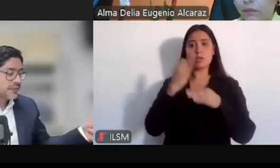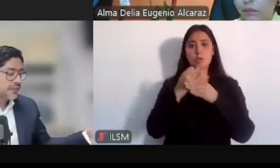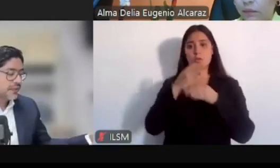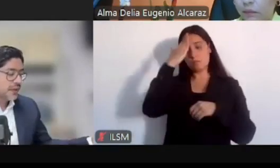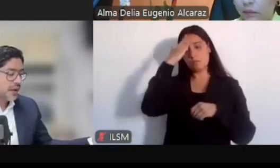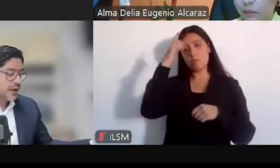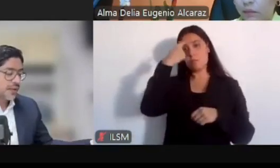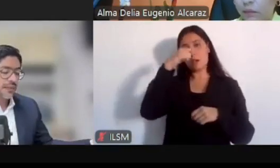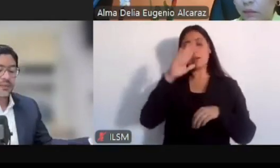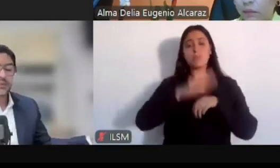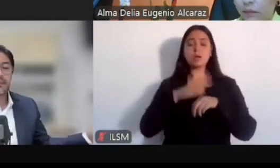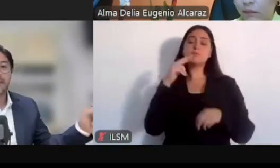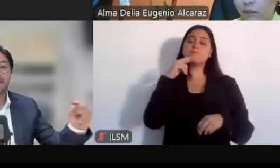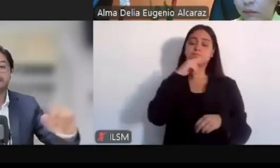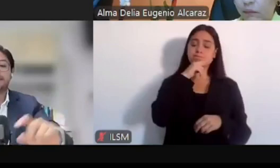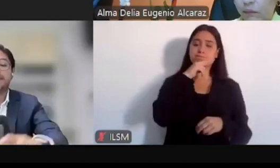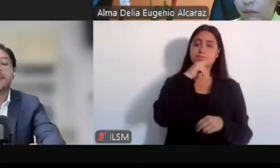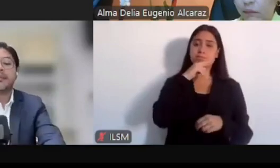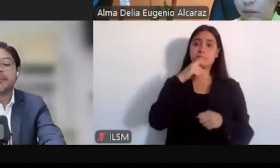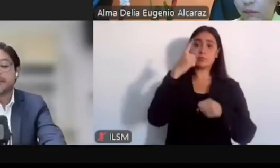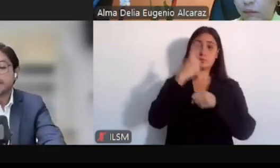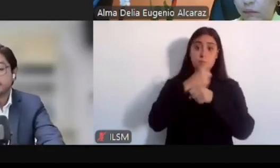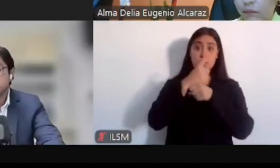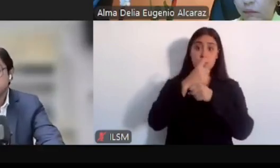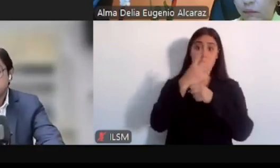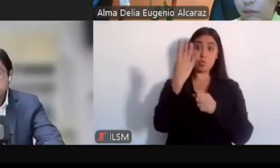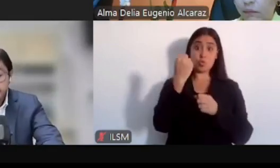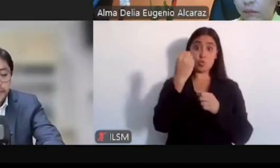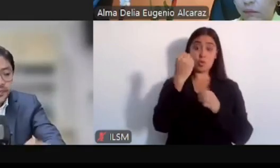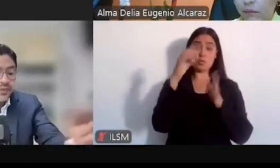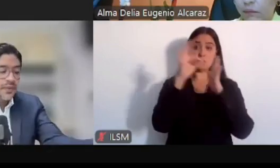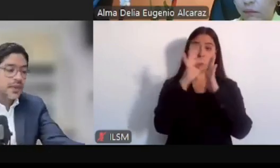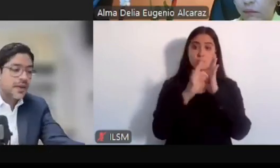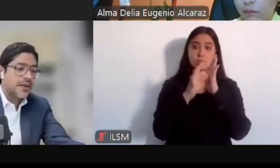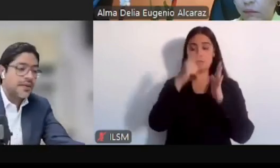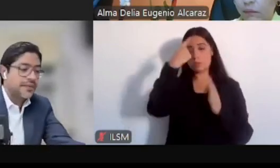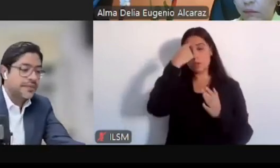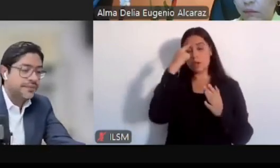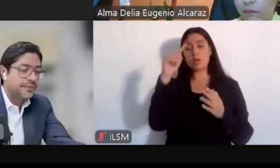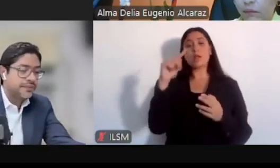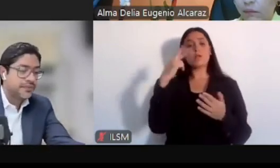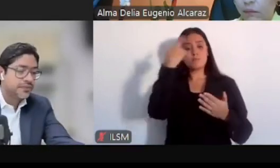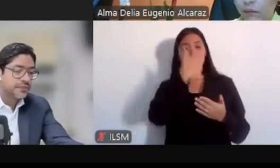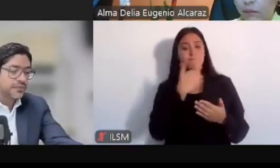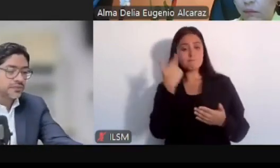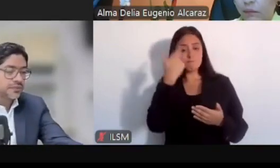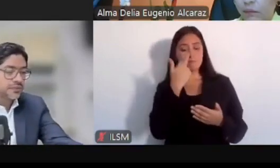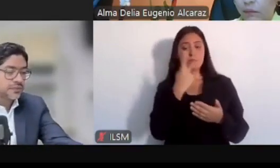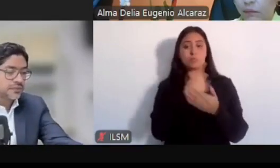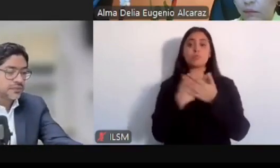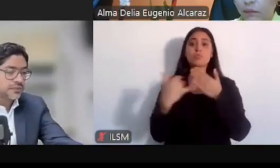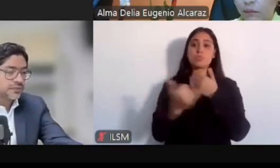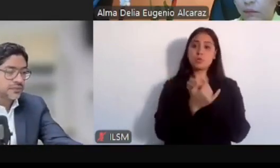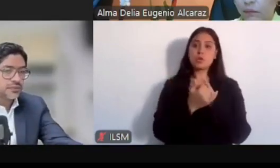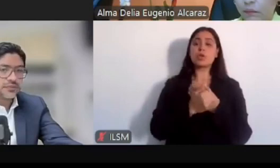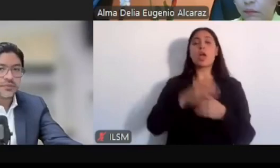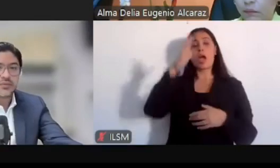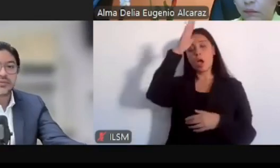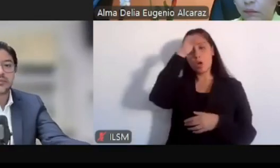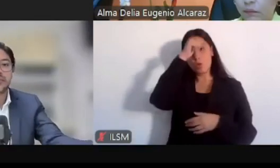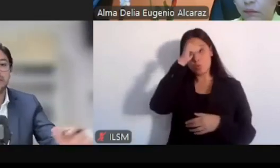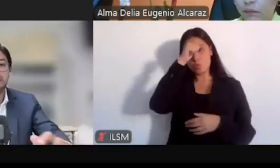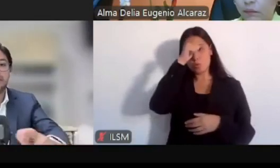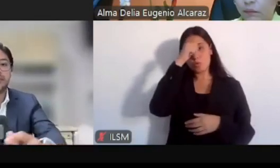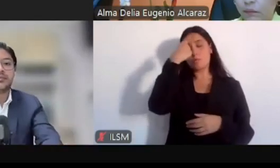esta sesión los primeros nueve asuntos listados para analizar y resolver corresponden a los proyectos de acuerdos plenarios